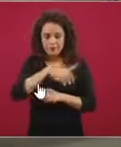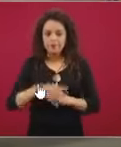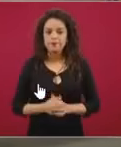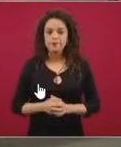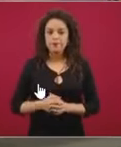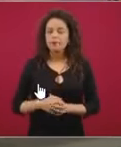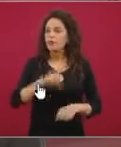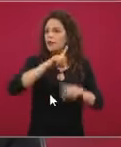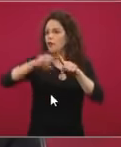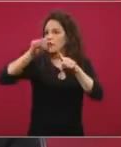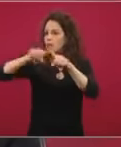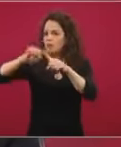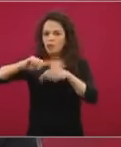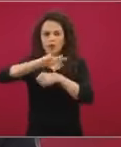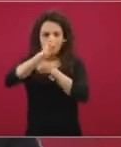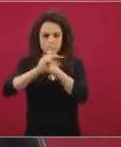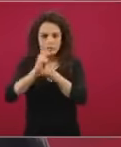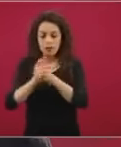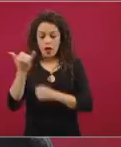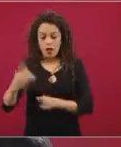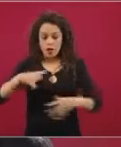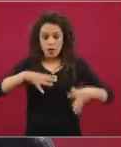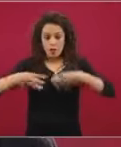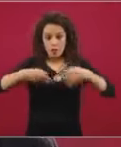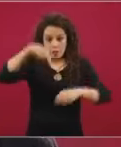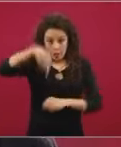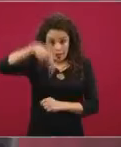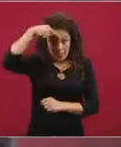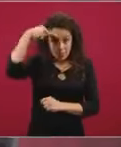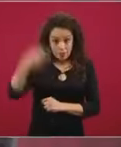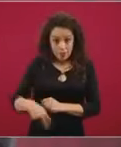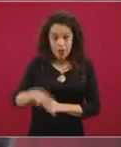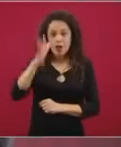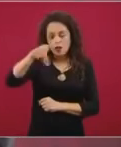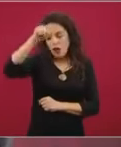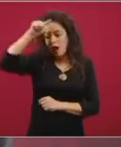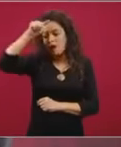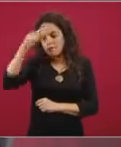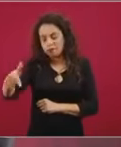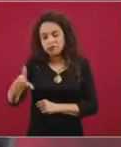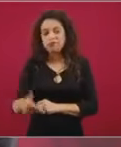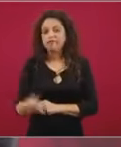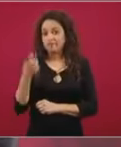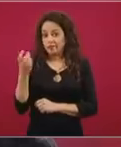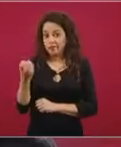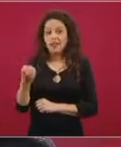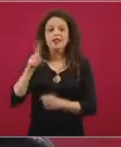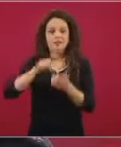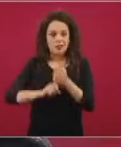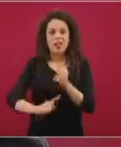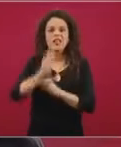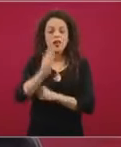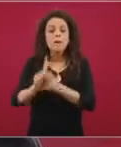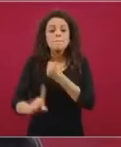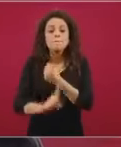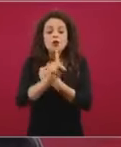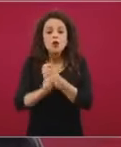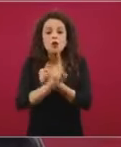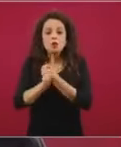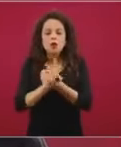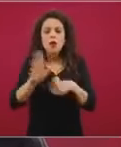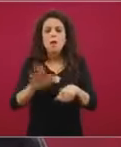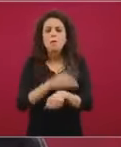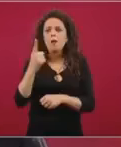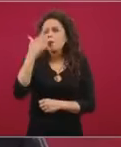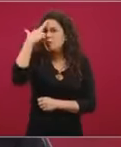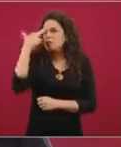y a lo largo de la epidemia en México hemos identificado este problema, es un problema, de que las personas por distintas